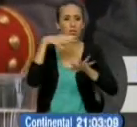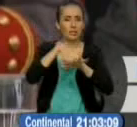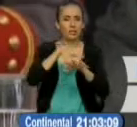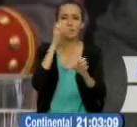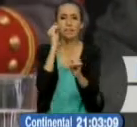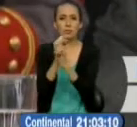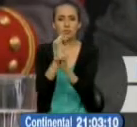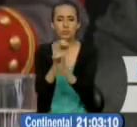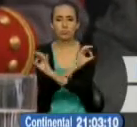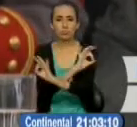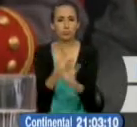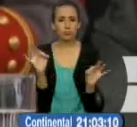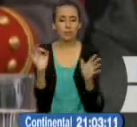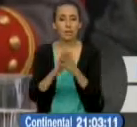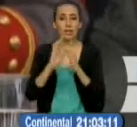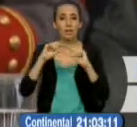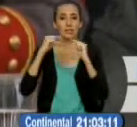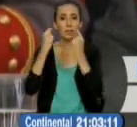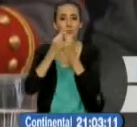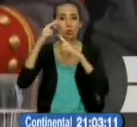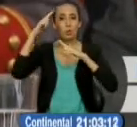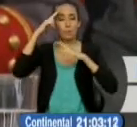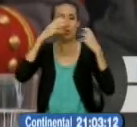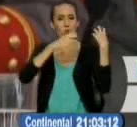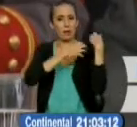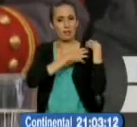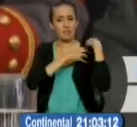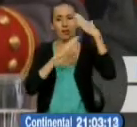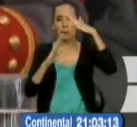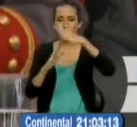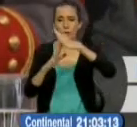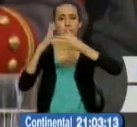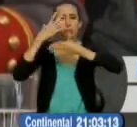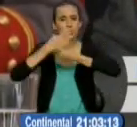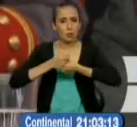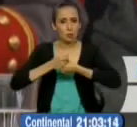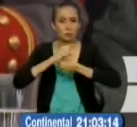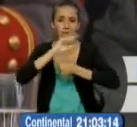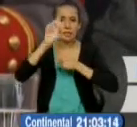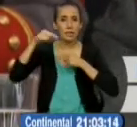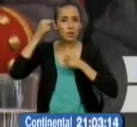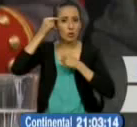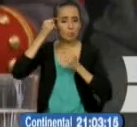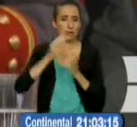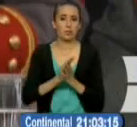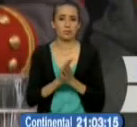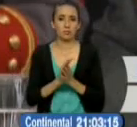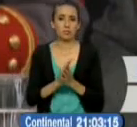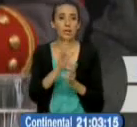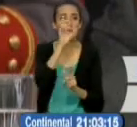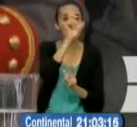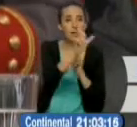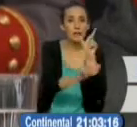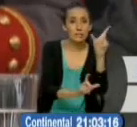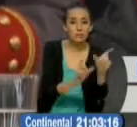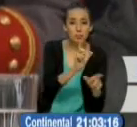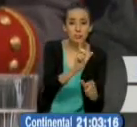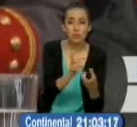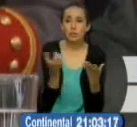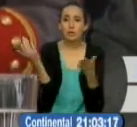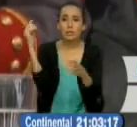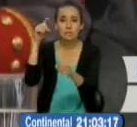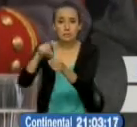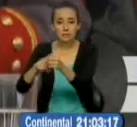institucional de las Fuerzas Armadas, garantía de paz y seguridad del Estado y las personas, incluido